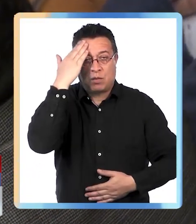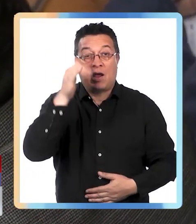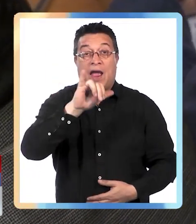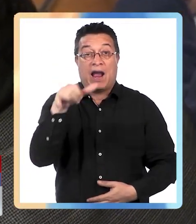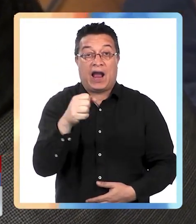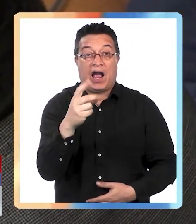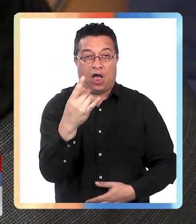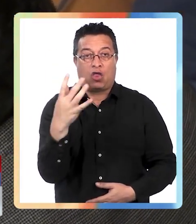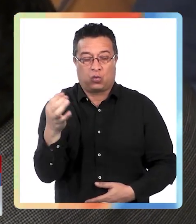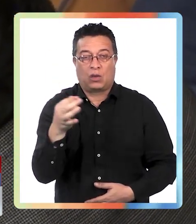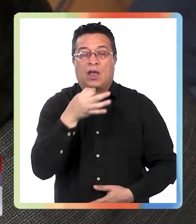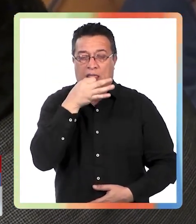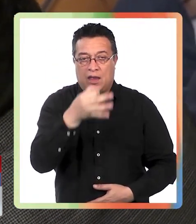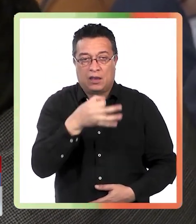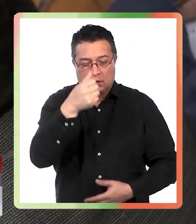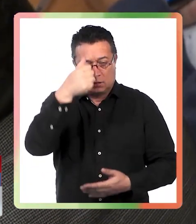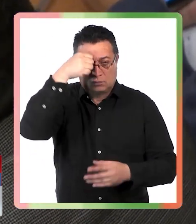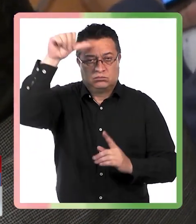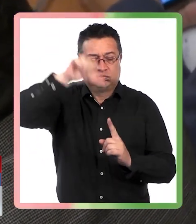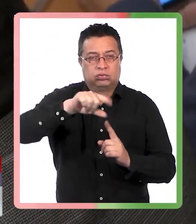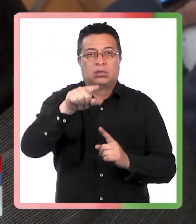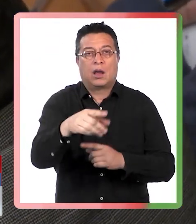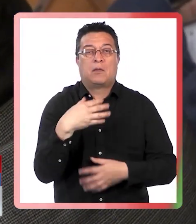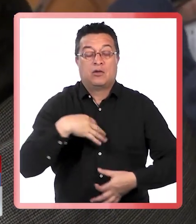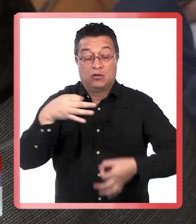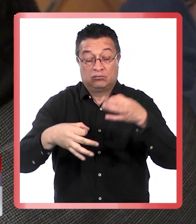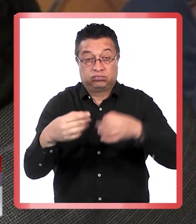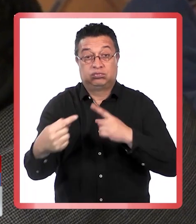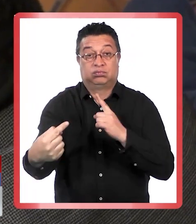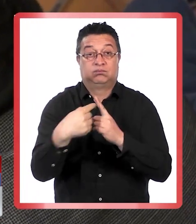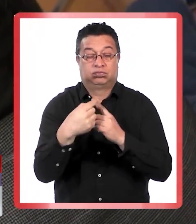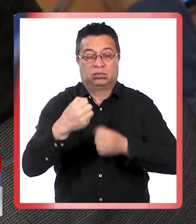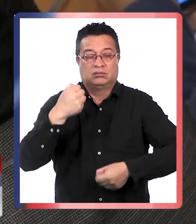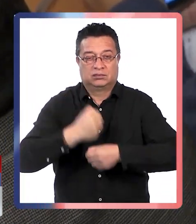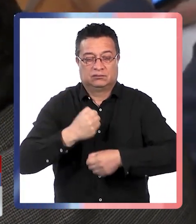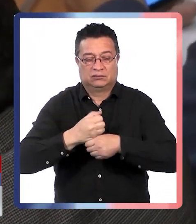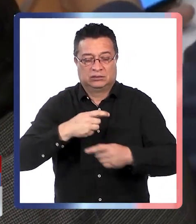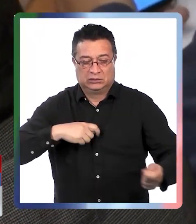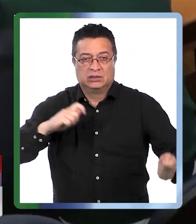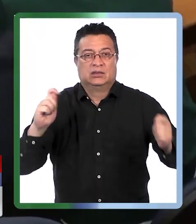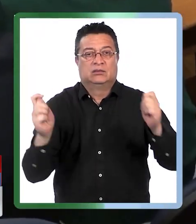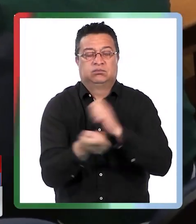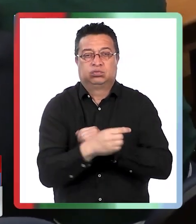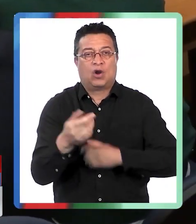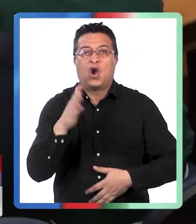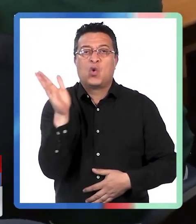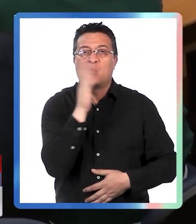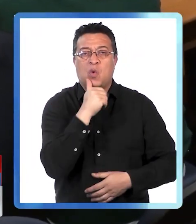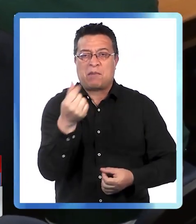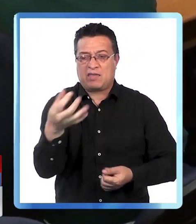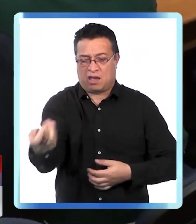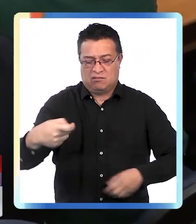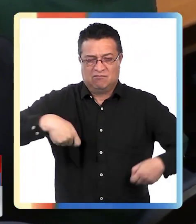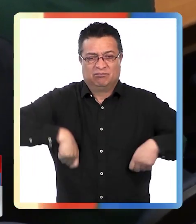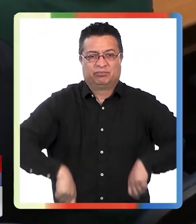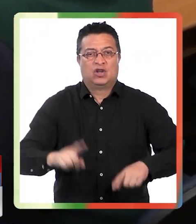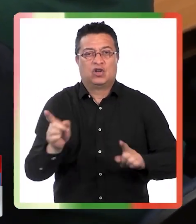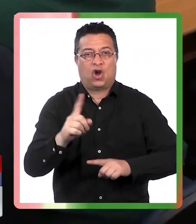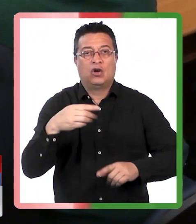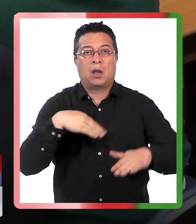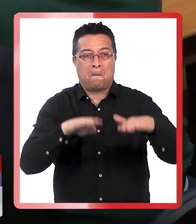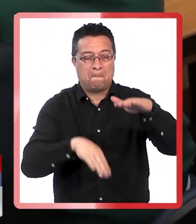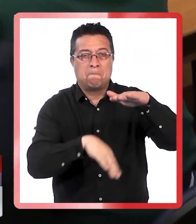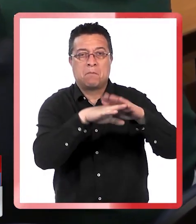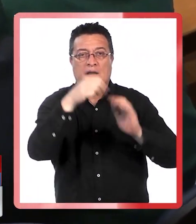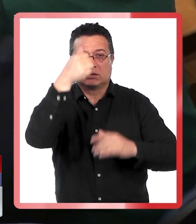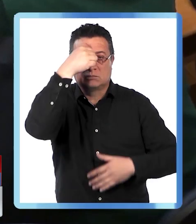mismo Daniel Jadue se refirió a la sentencia indicando: me juzgan por nuestra gestión transformadora. No hay ni un peso en mi bolsillo, pero me